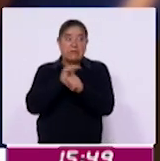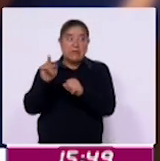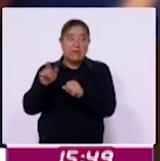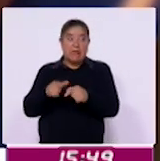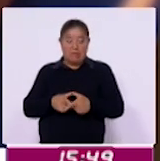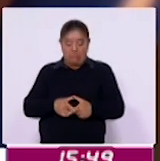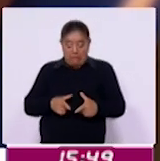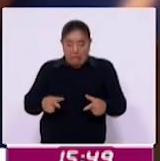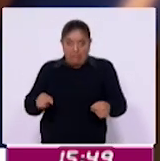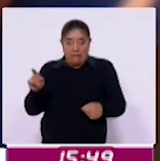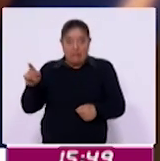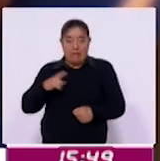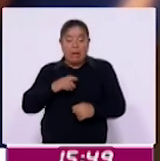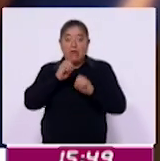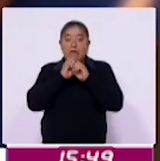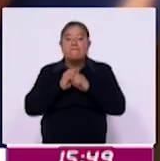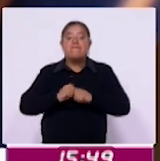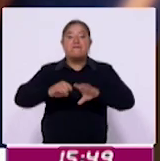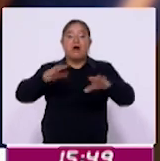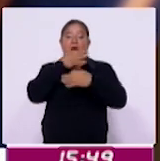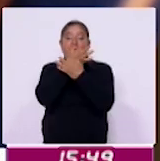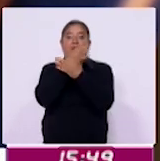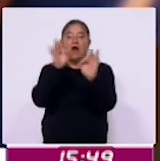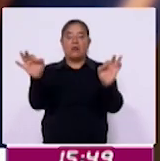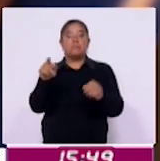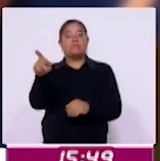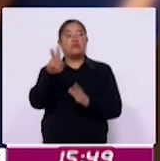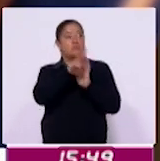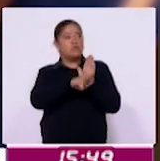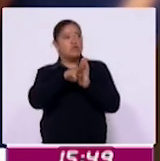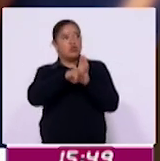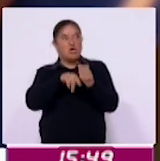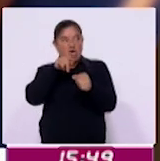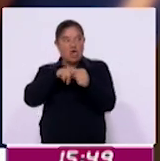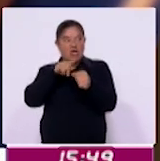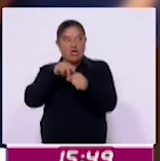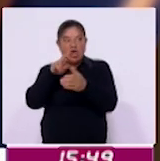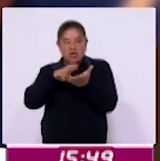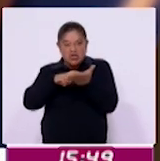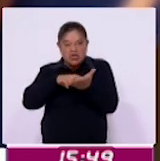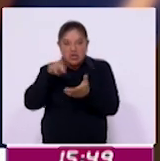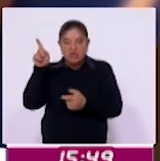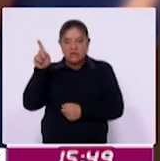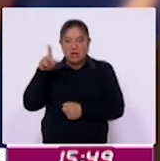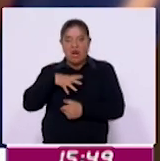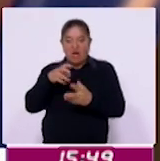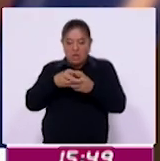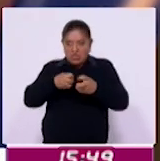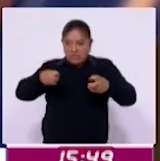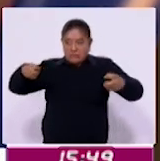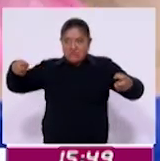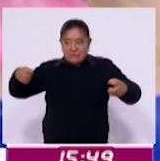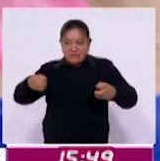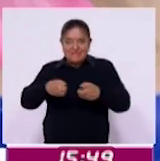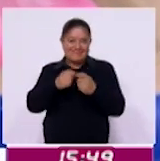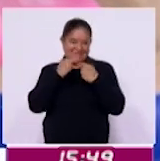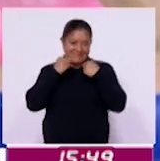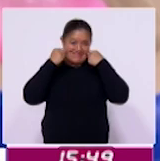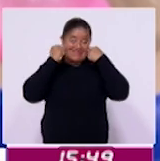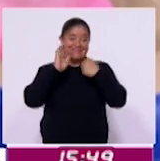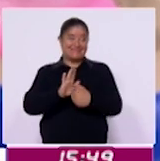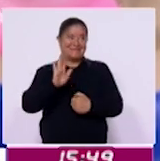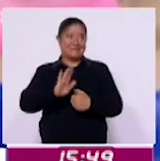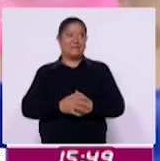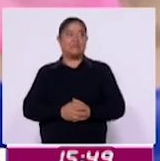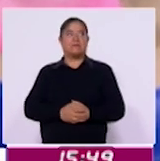difundieron su hallazgo esta semana junto a un video del material color rosa que se estira para lo que pretende ser una sonrisa. Según